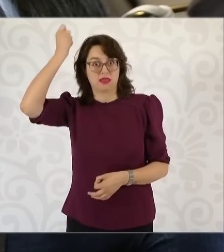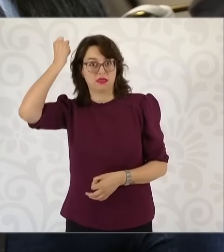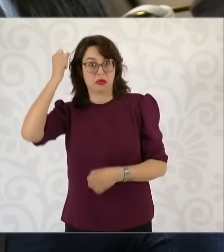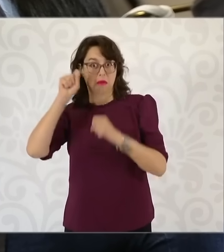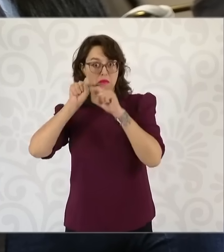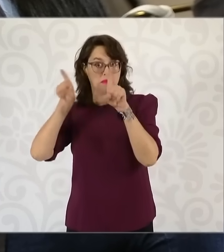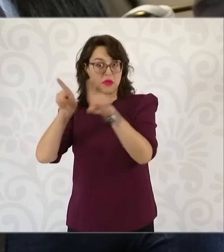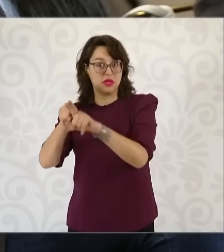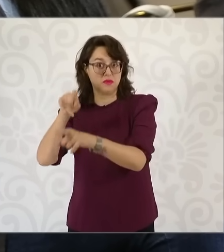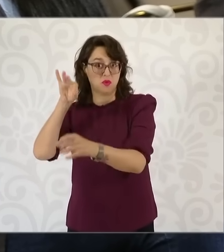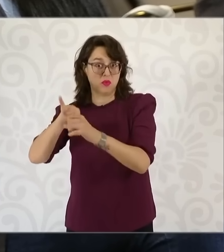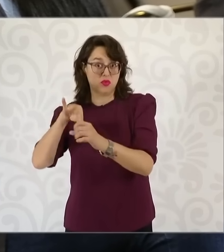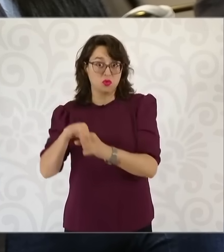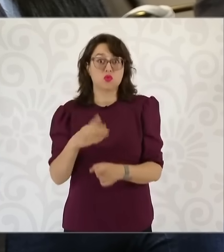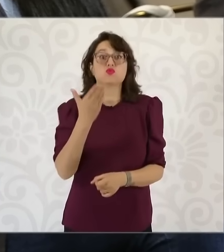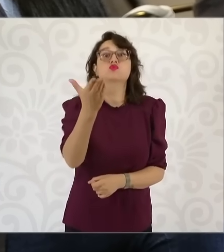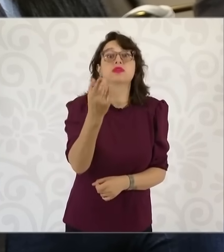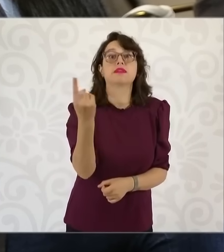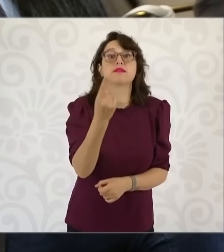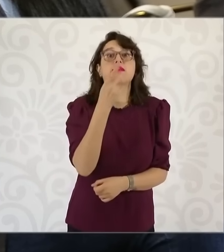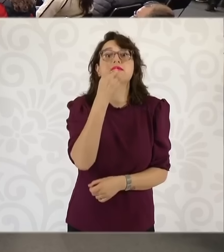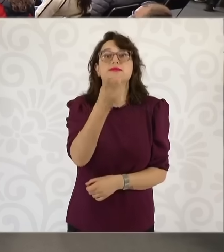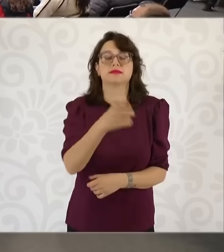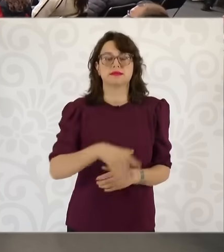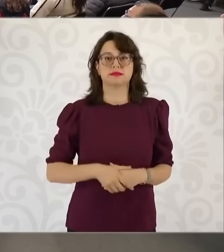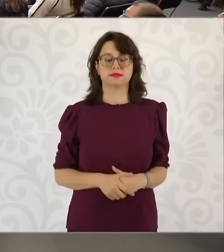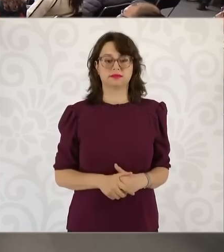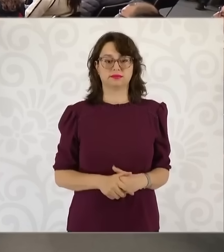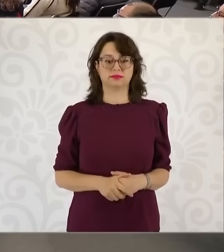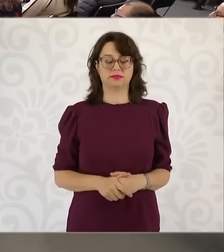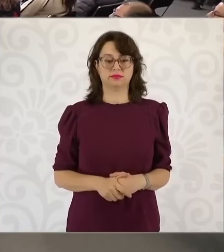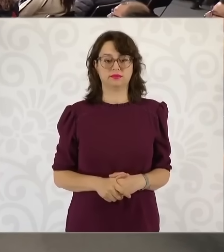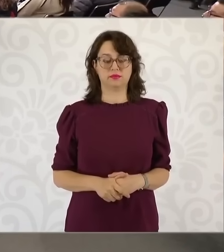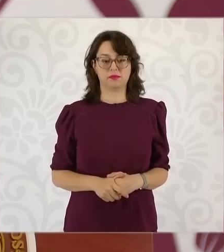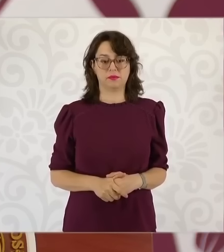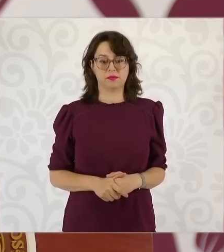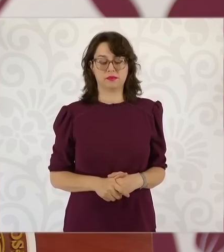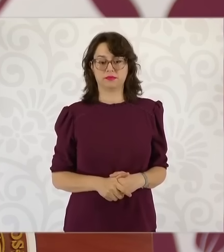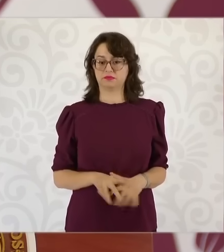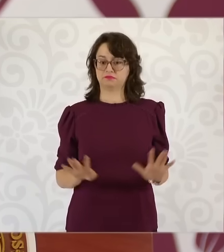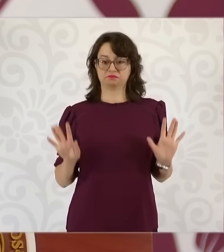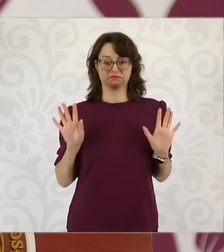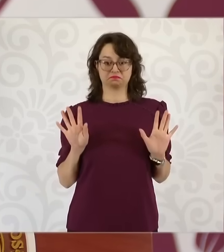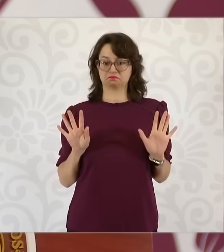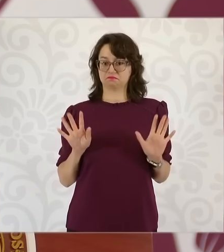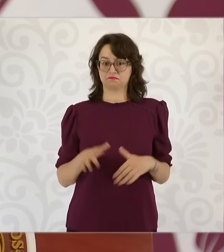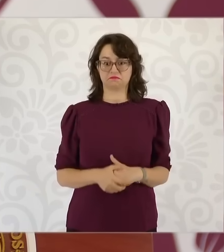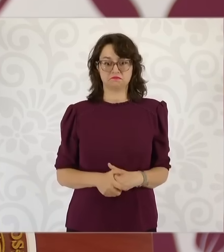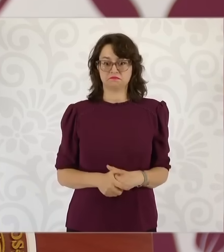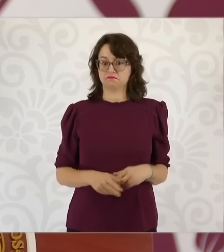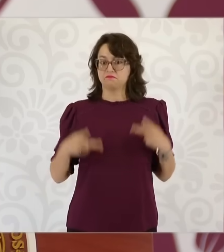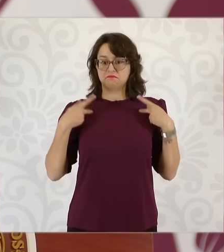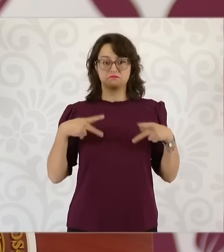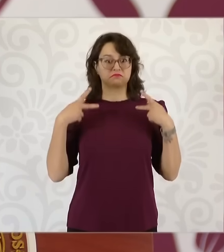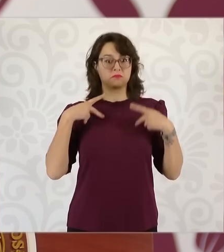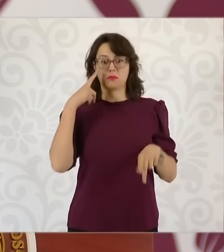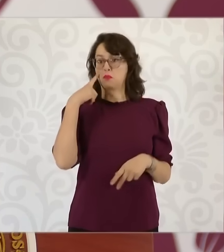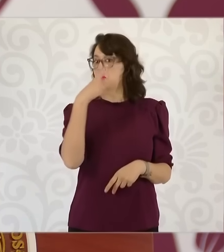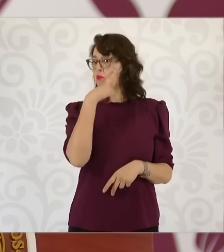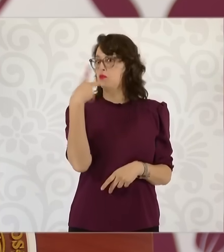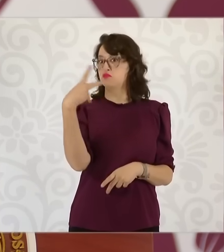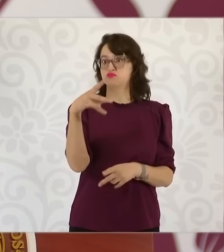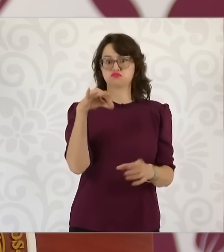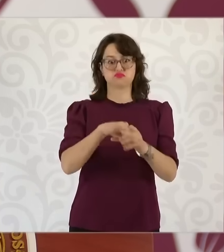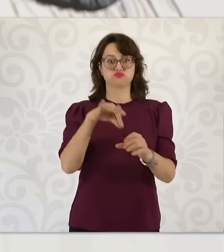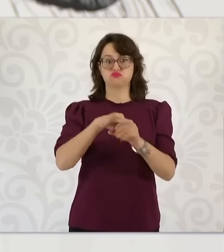seguir pues siendo jueces? Bueno, la gente tiene que decidir. Yo no voy a orientar a votar por